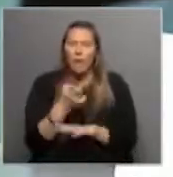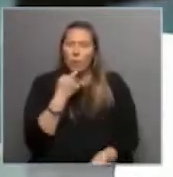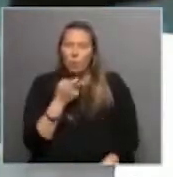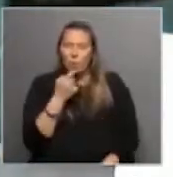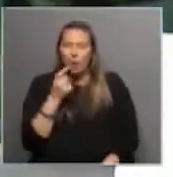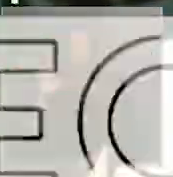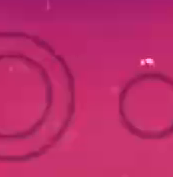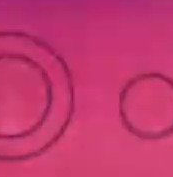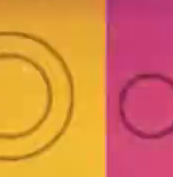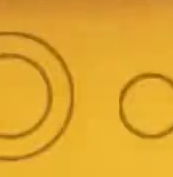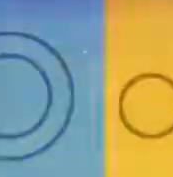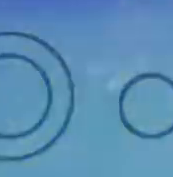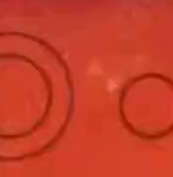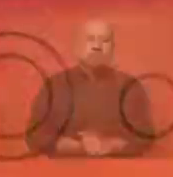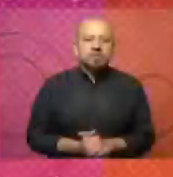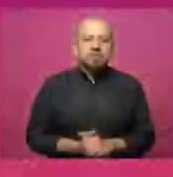poder lanzar